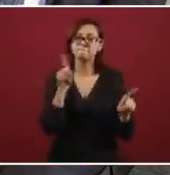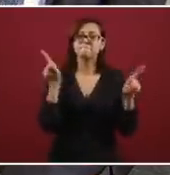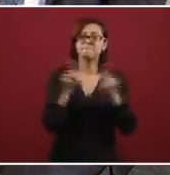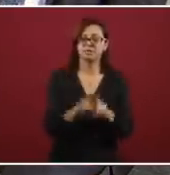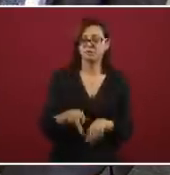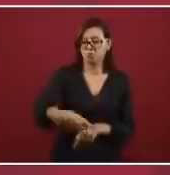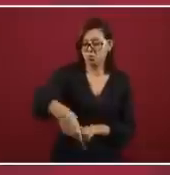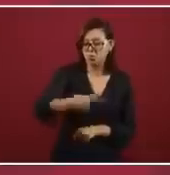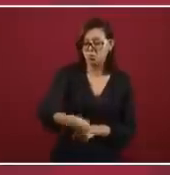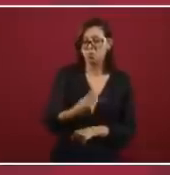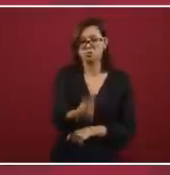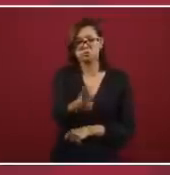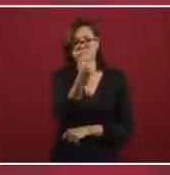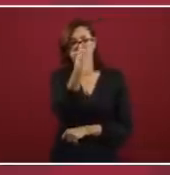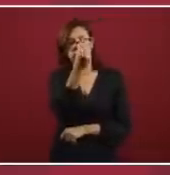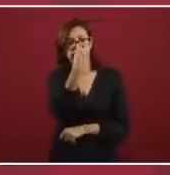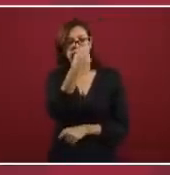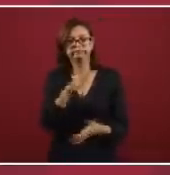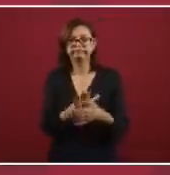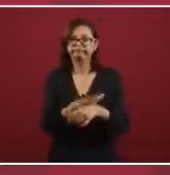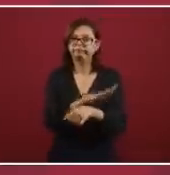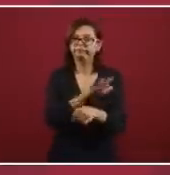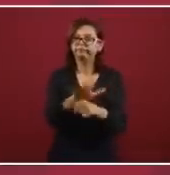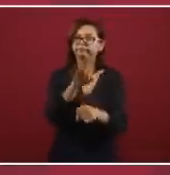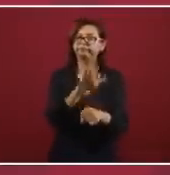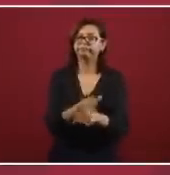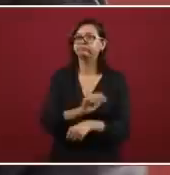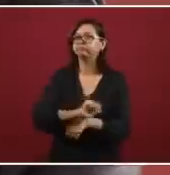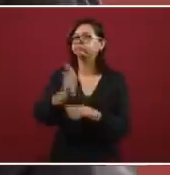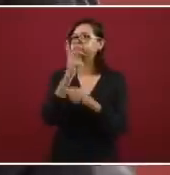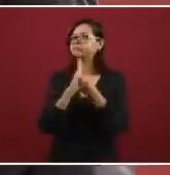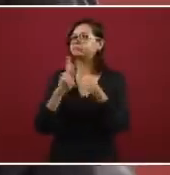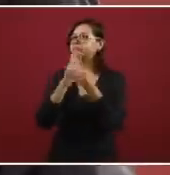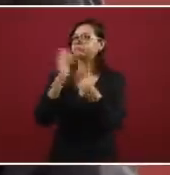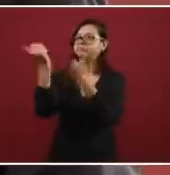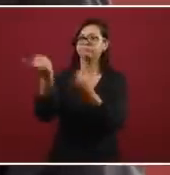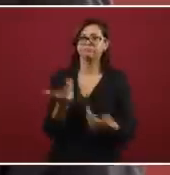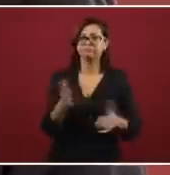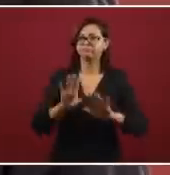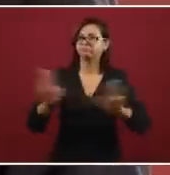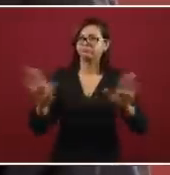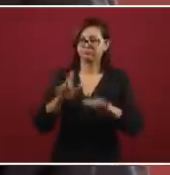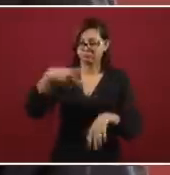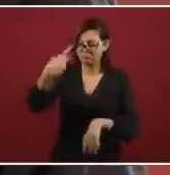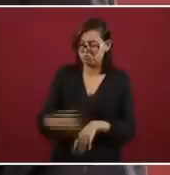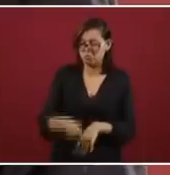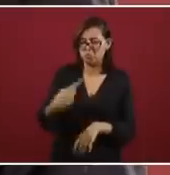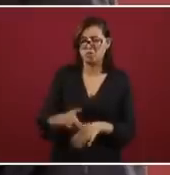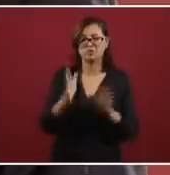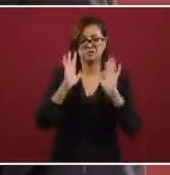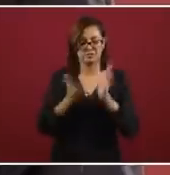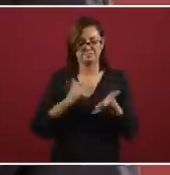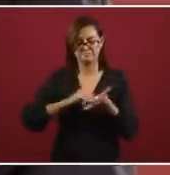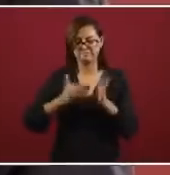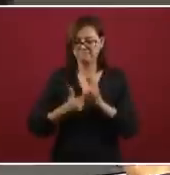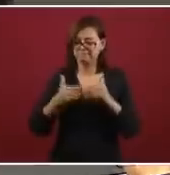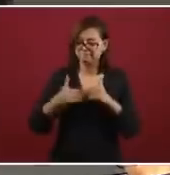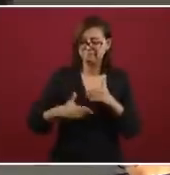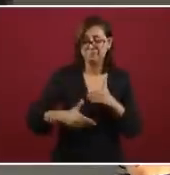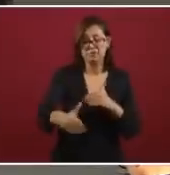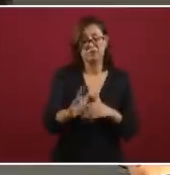la autosuficiencia alimentaria. Esa es la estrategia que tenemos ya definida.